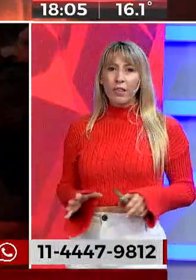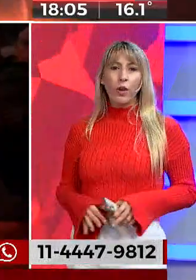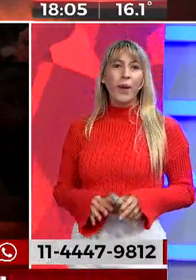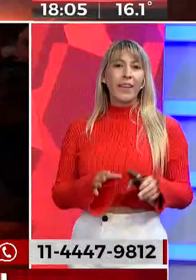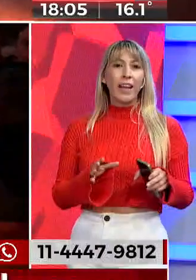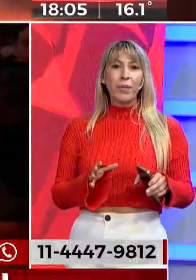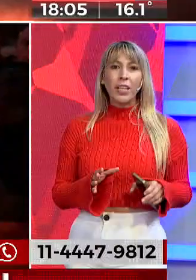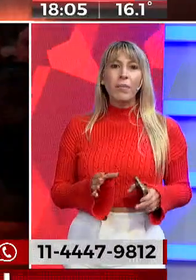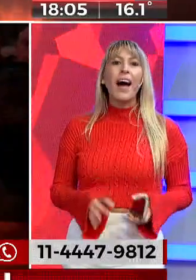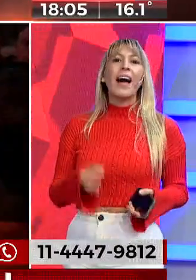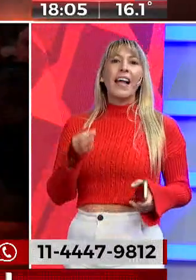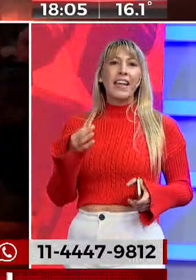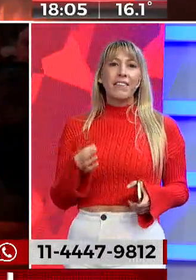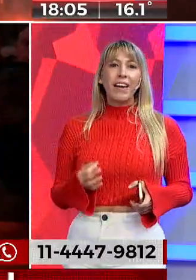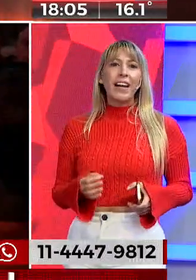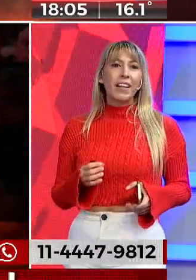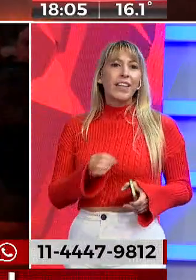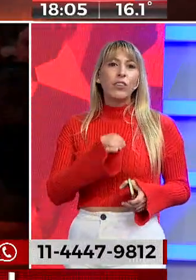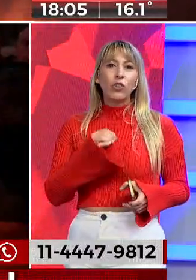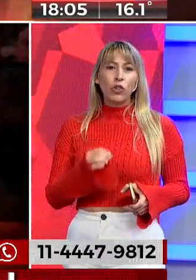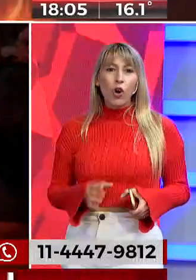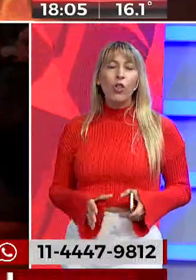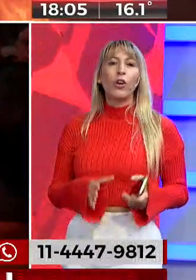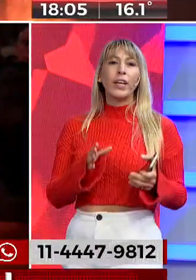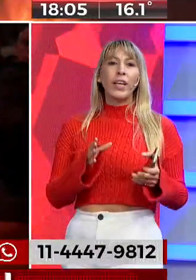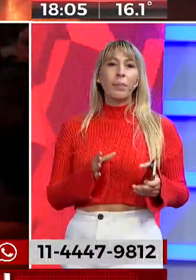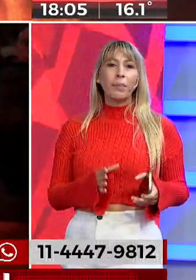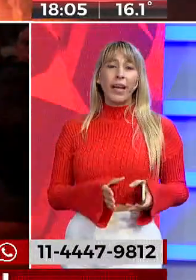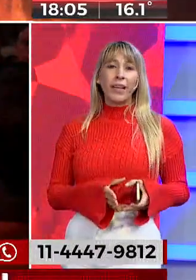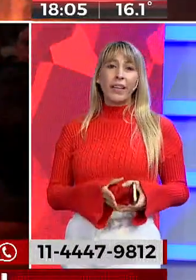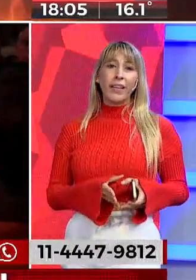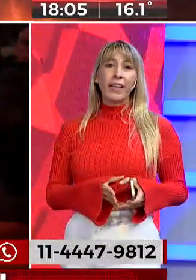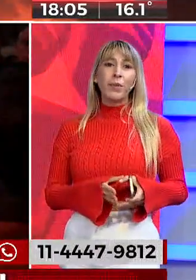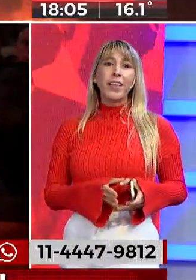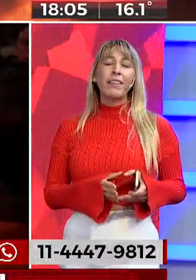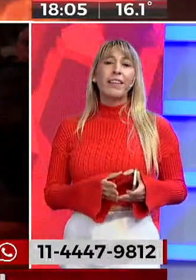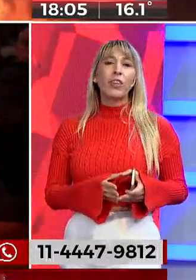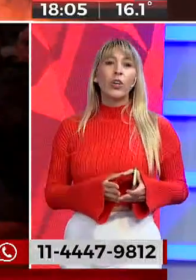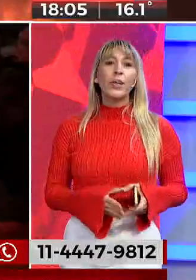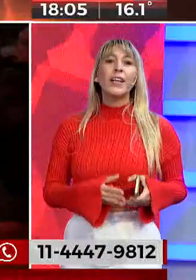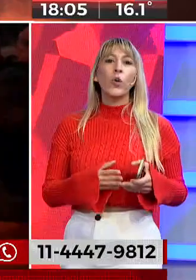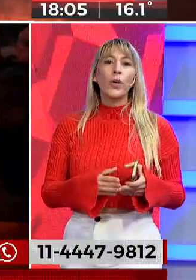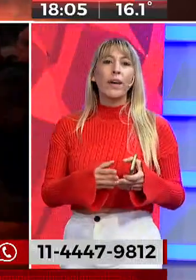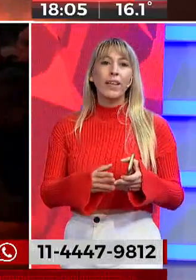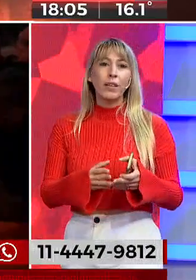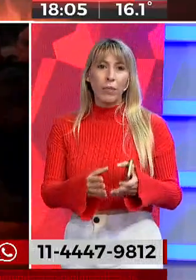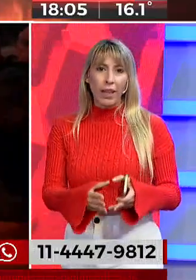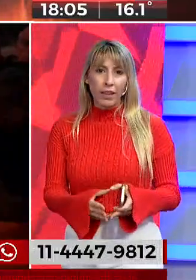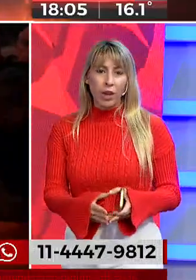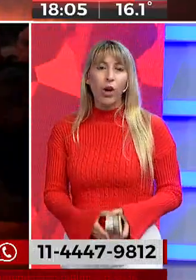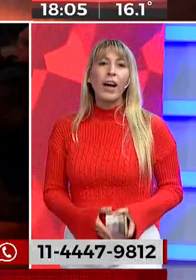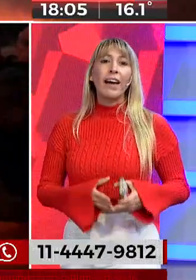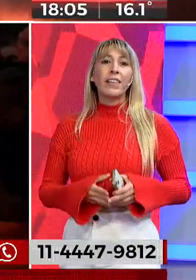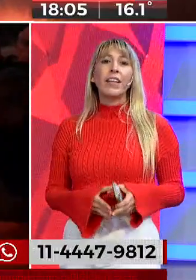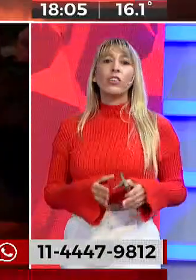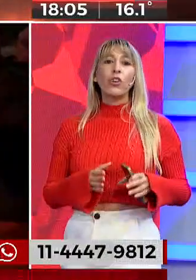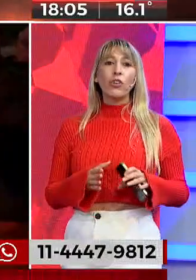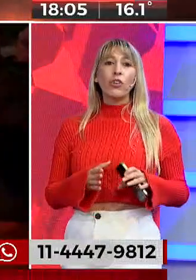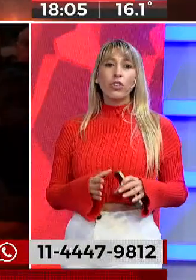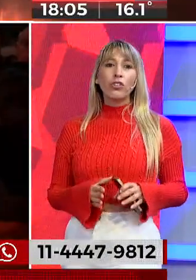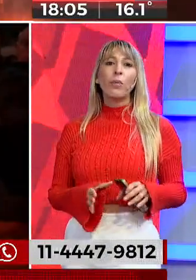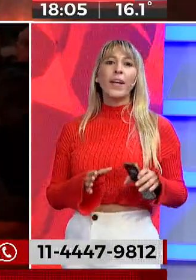s la mínima va caber todo y la tarjeta alimentar es hasta lo que cobran una ver y medio Así